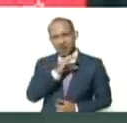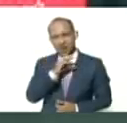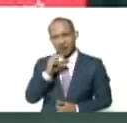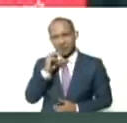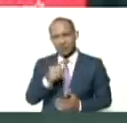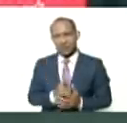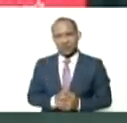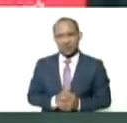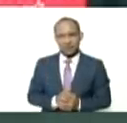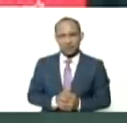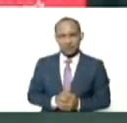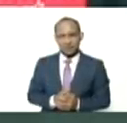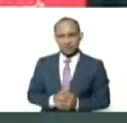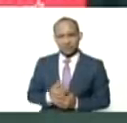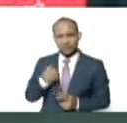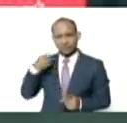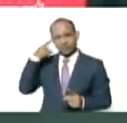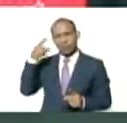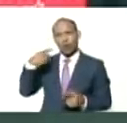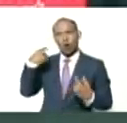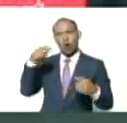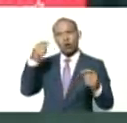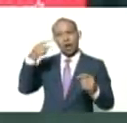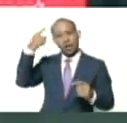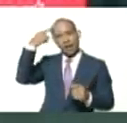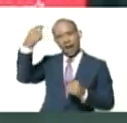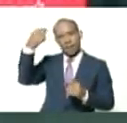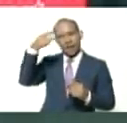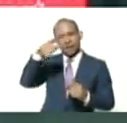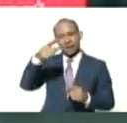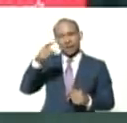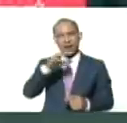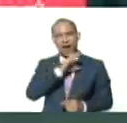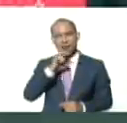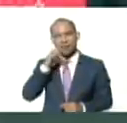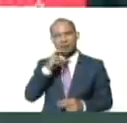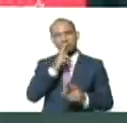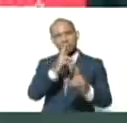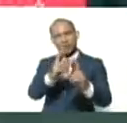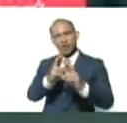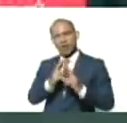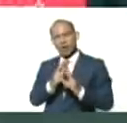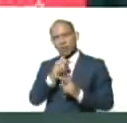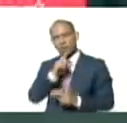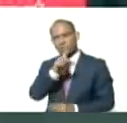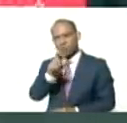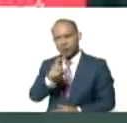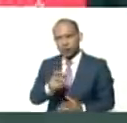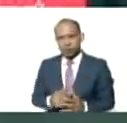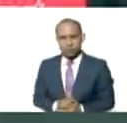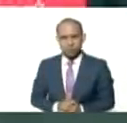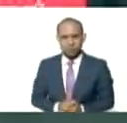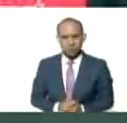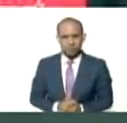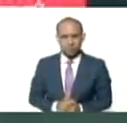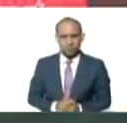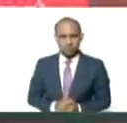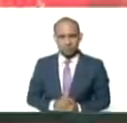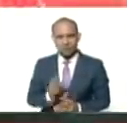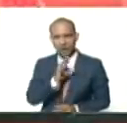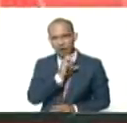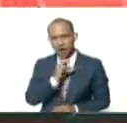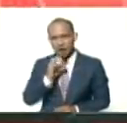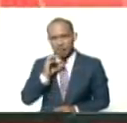Me trataba de meter en la mente de Capriles. Caprilito, Caprilito, respóndeme la siguiente pregunta. Capriles.